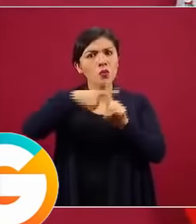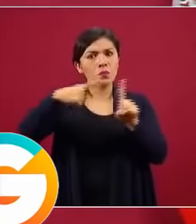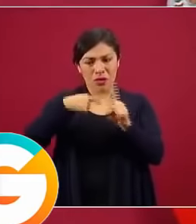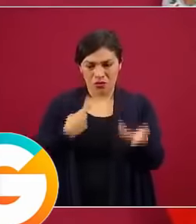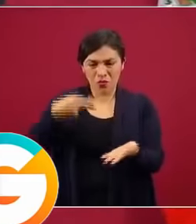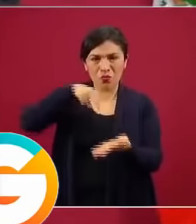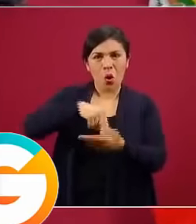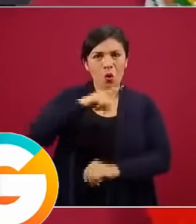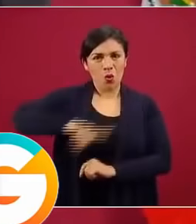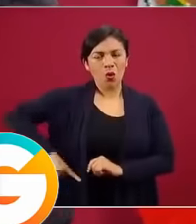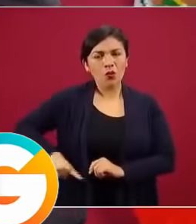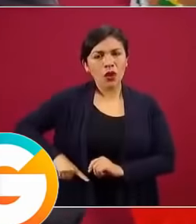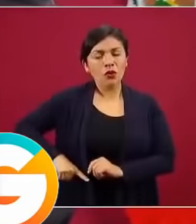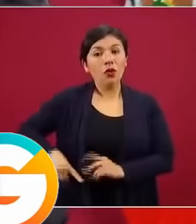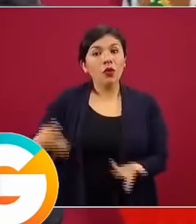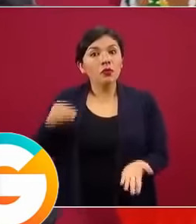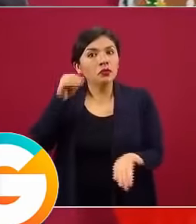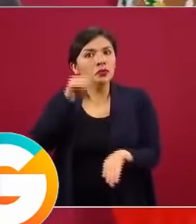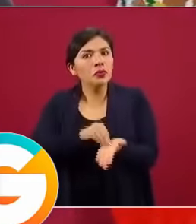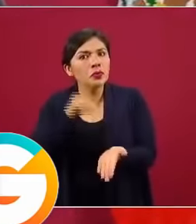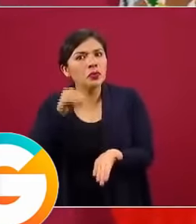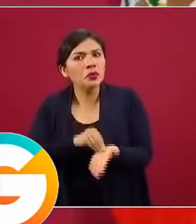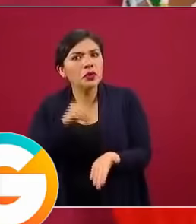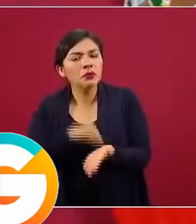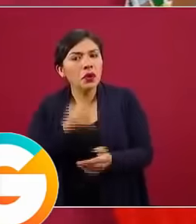gobierno y todavía